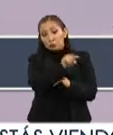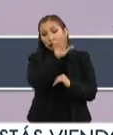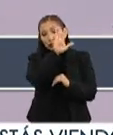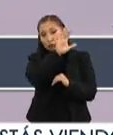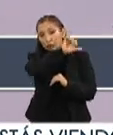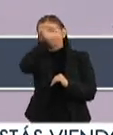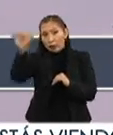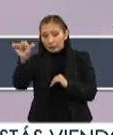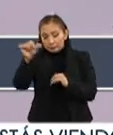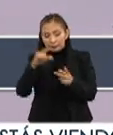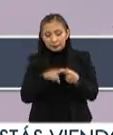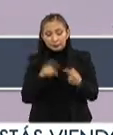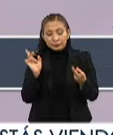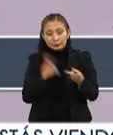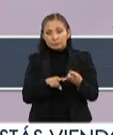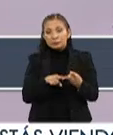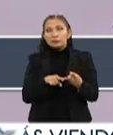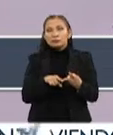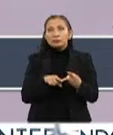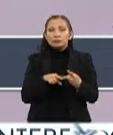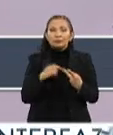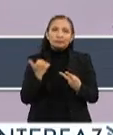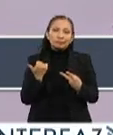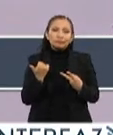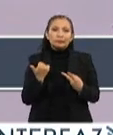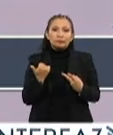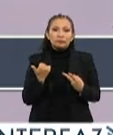adelante. Y también